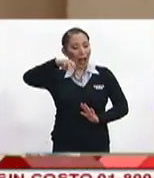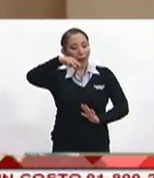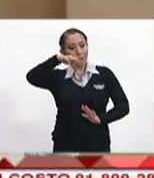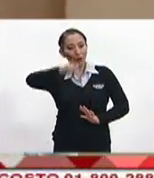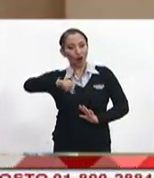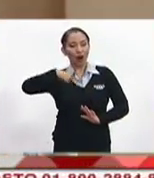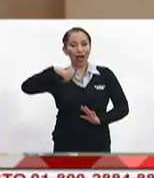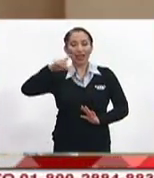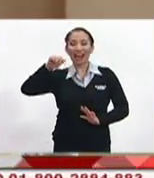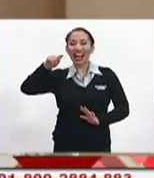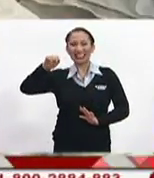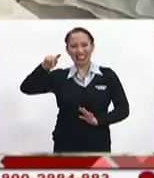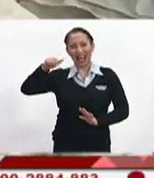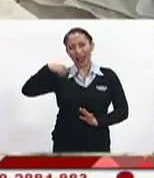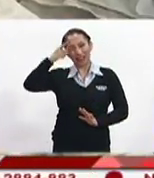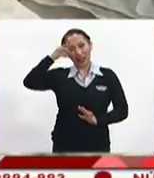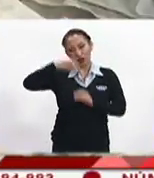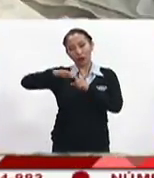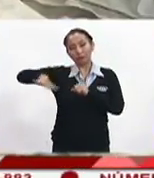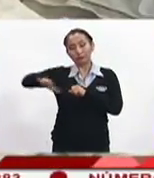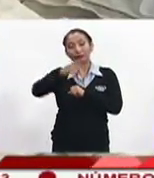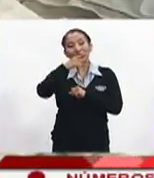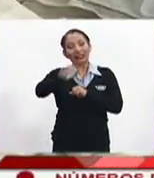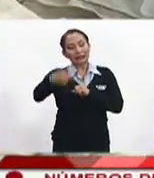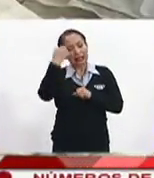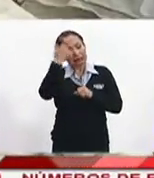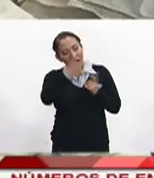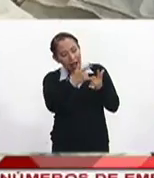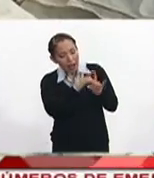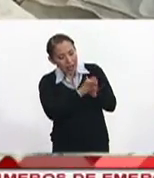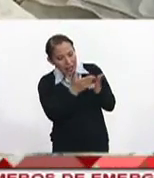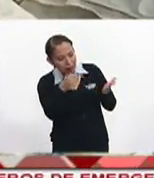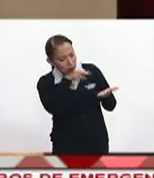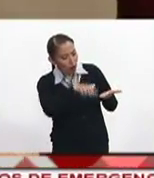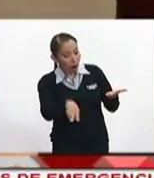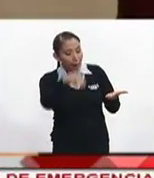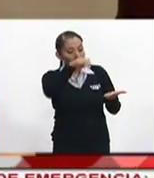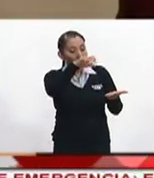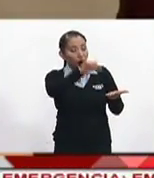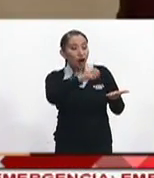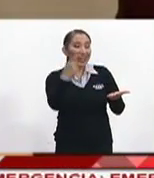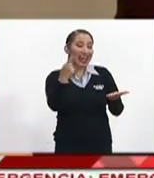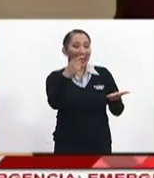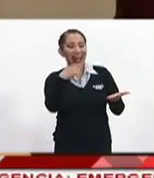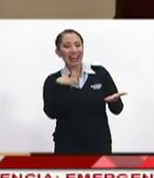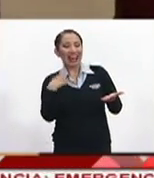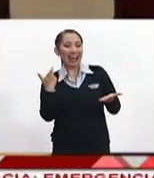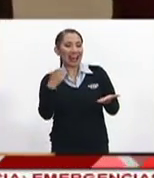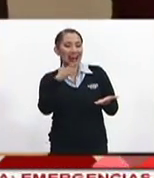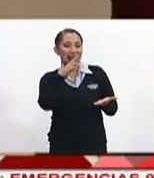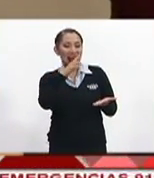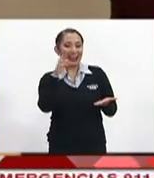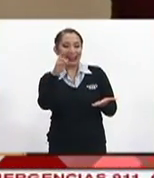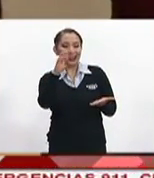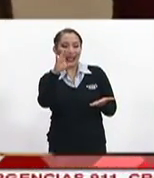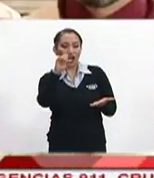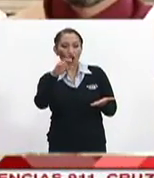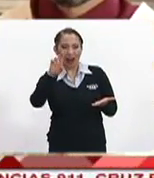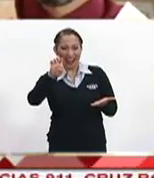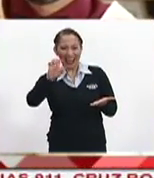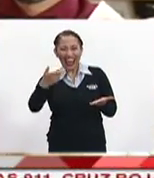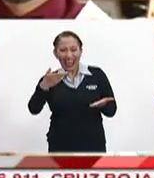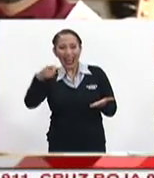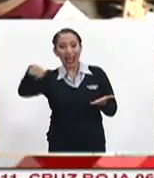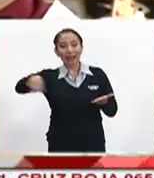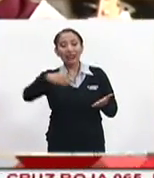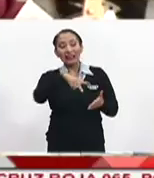por Danastela Aguilar. El espectáculo, basado en el libro Mambo, qué rico, el investigador Ulises Rodríguez, se